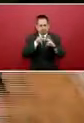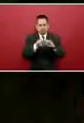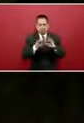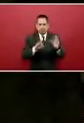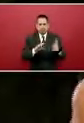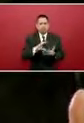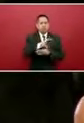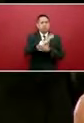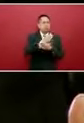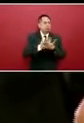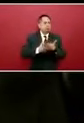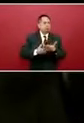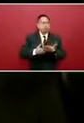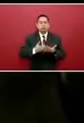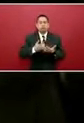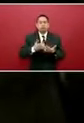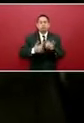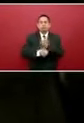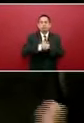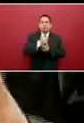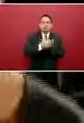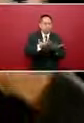Licitaciones de obras,